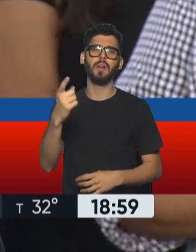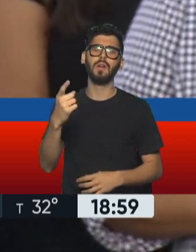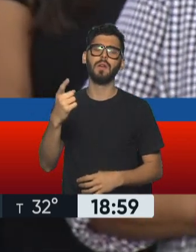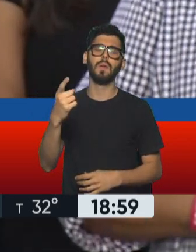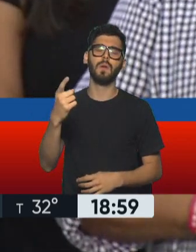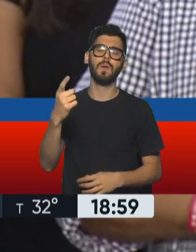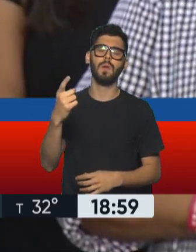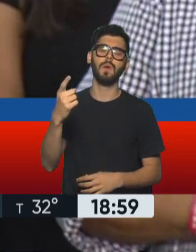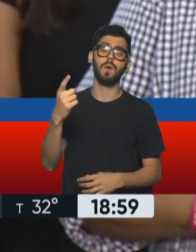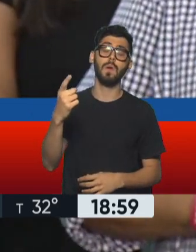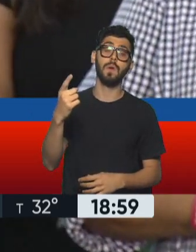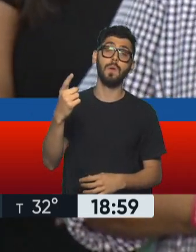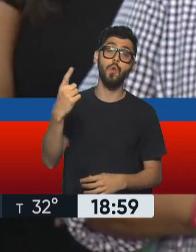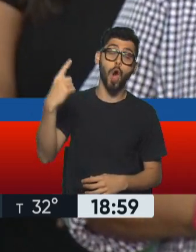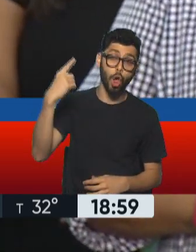cuando